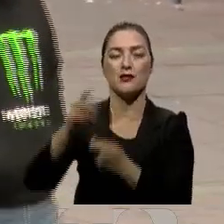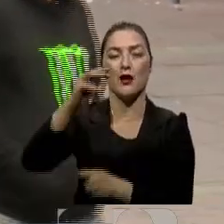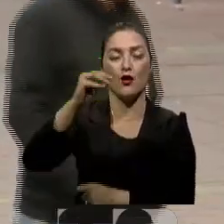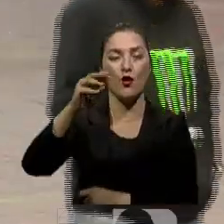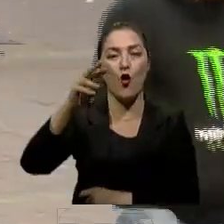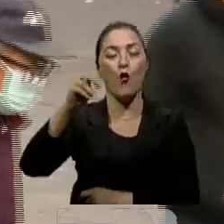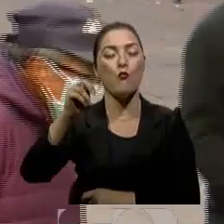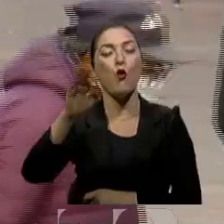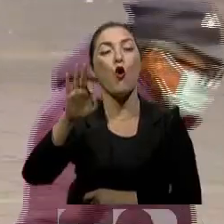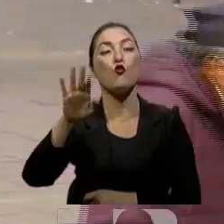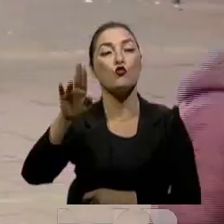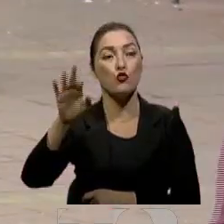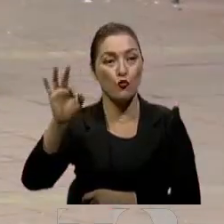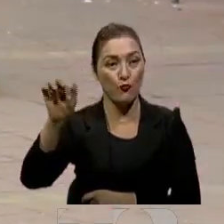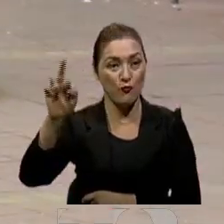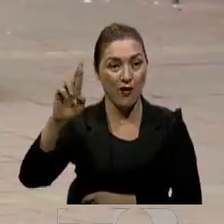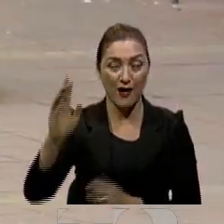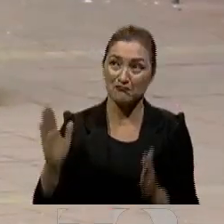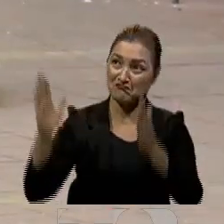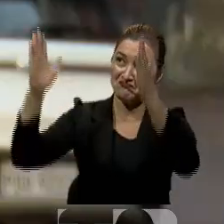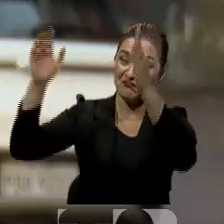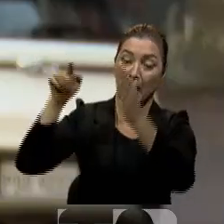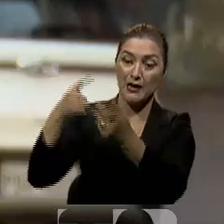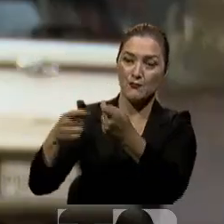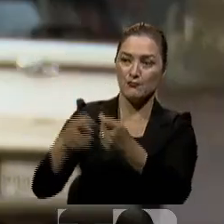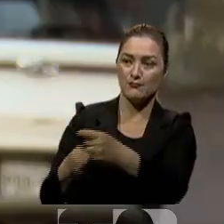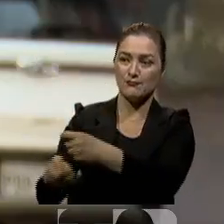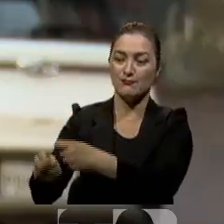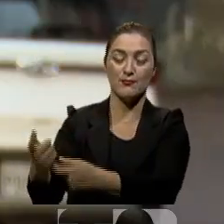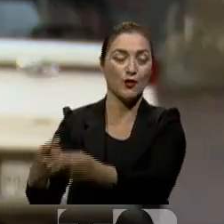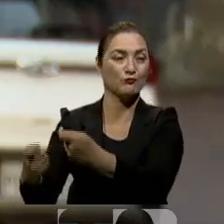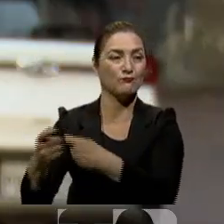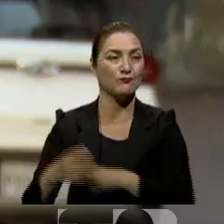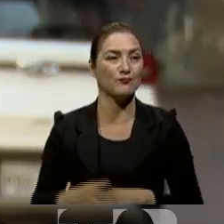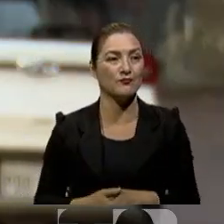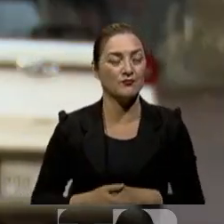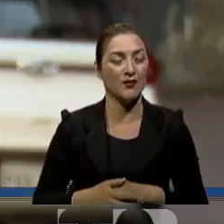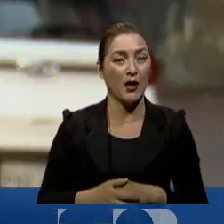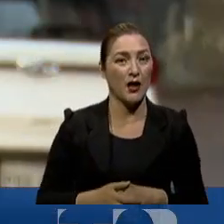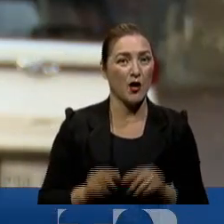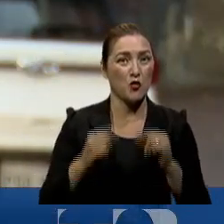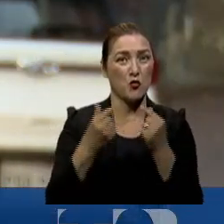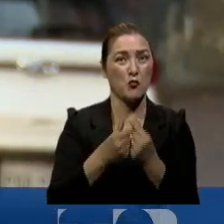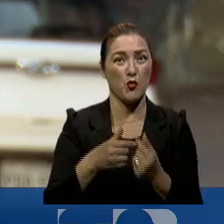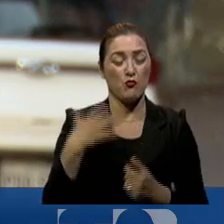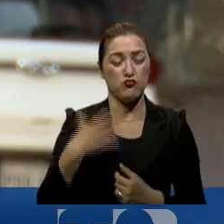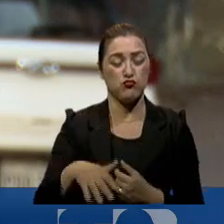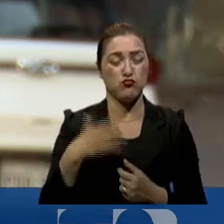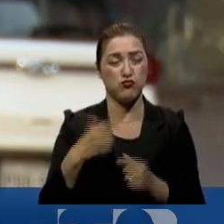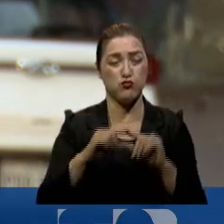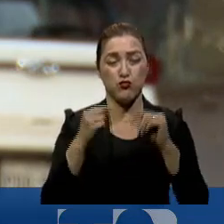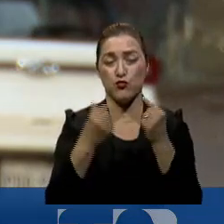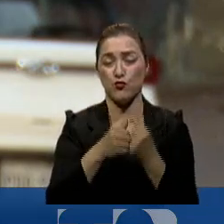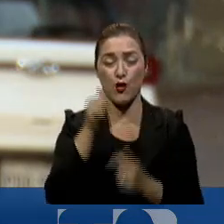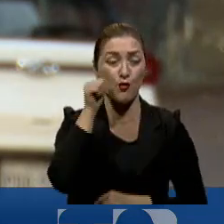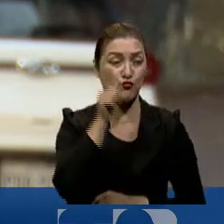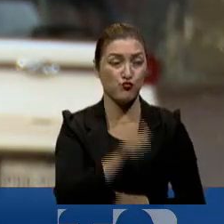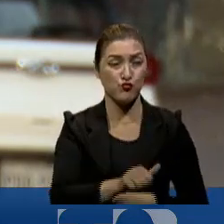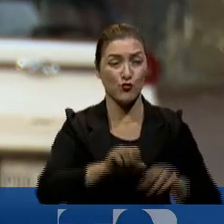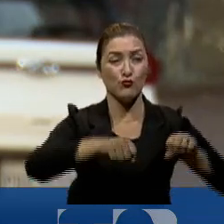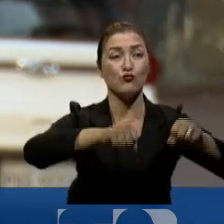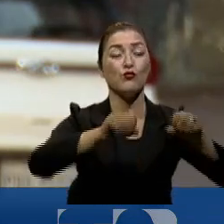delincuencia tiene fuerza porque se trata de bandas organizadas. Porque aquí no solo es que roban una o dos personas, aquí vienen bandas, familias del Camal,